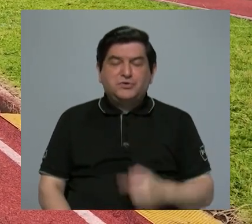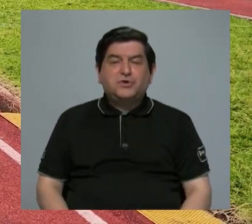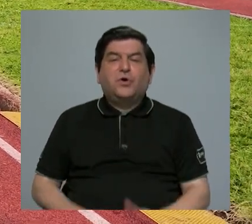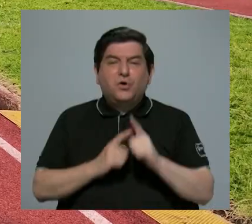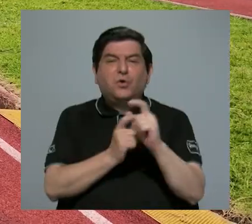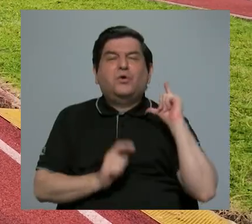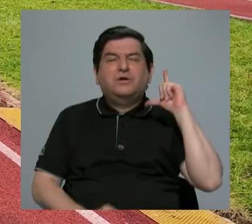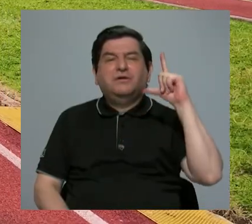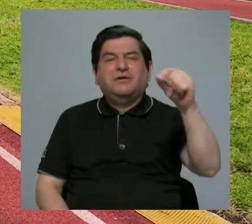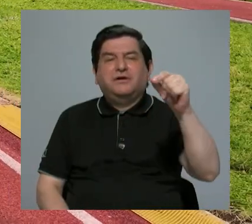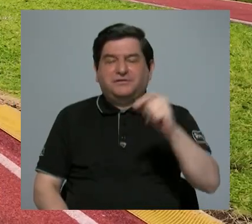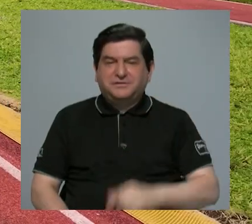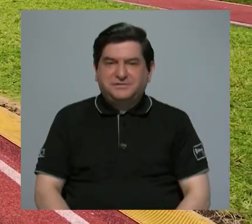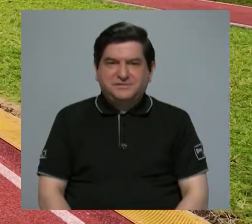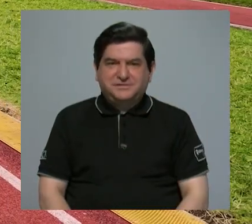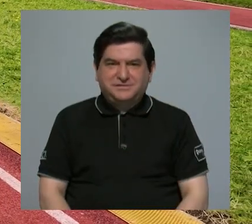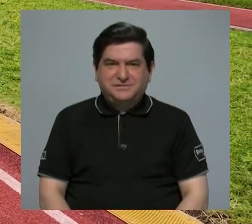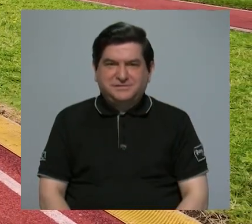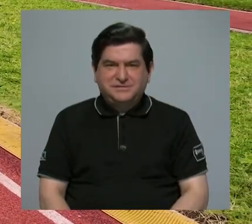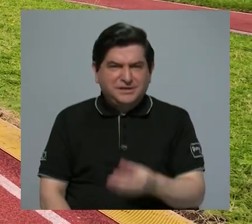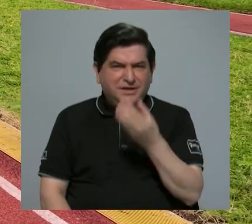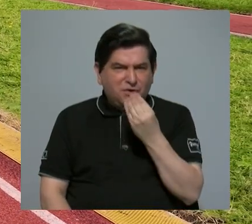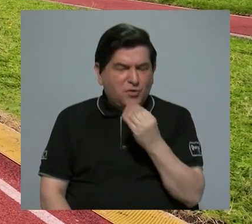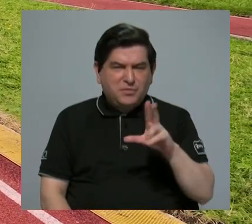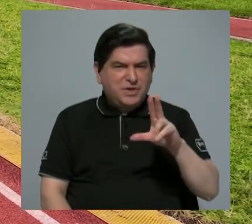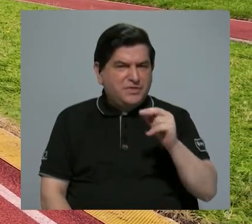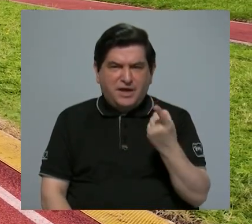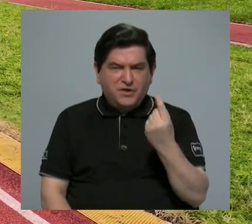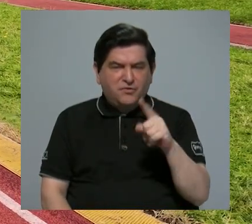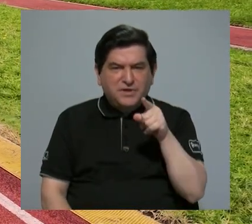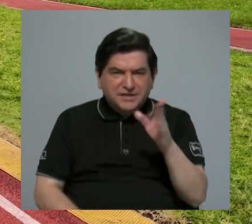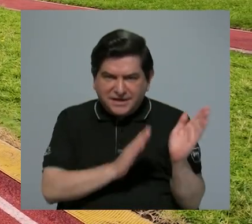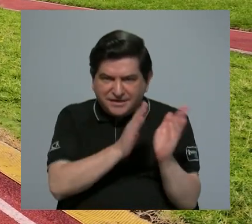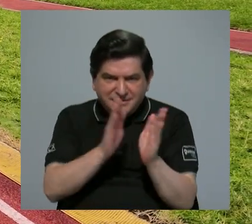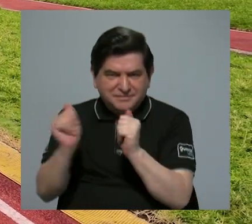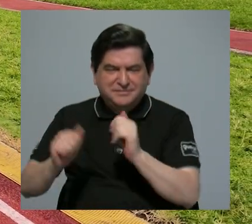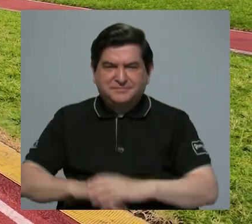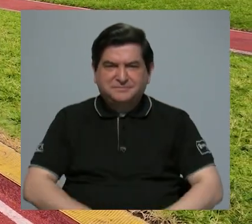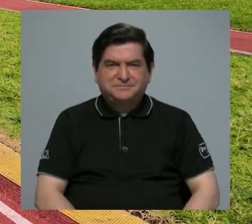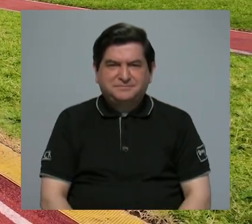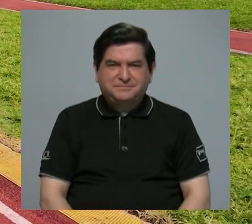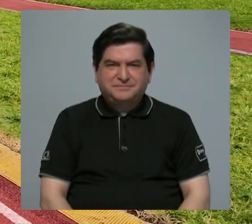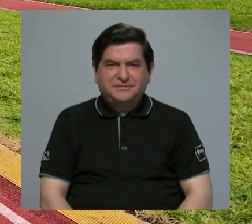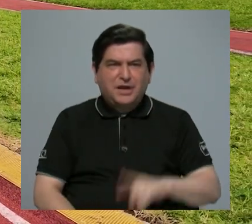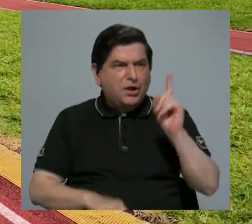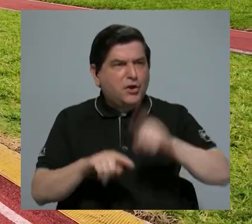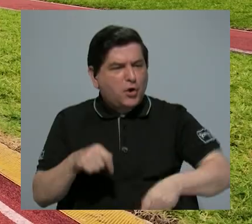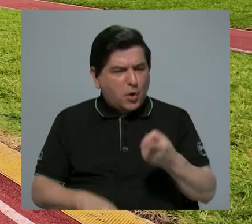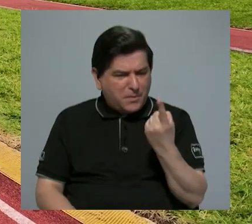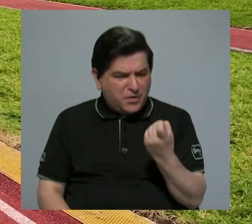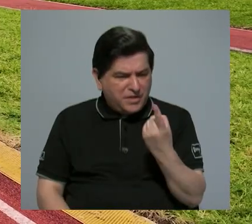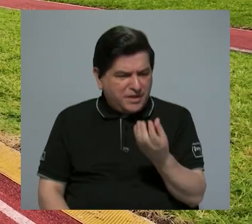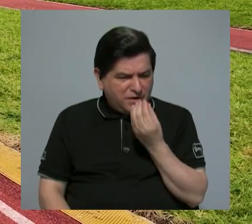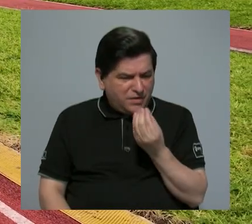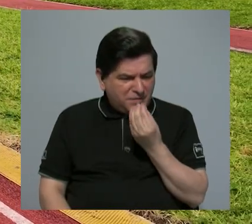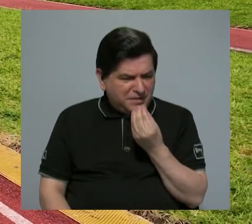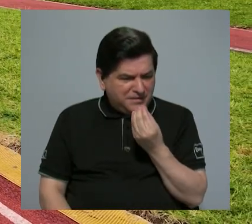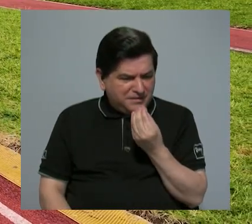fondo. ¿Cuál comida no le puede faltar durante su preparación? No me puede